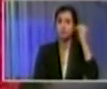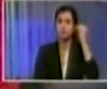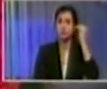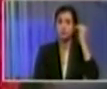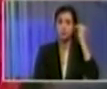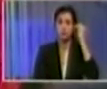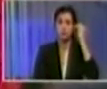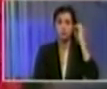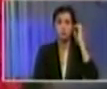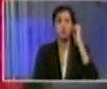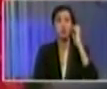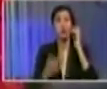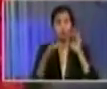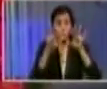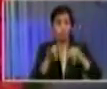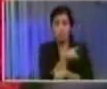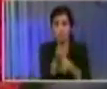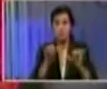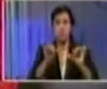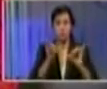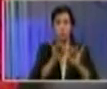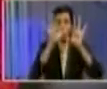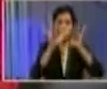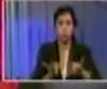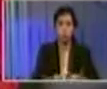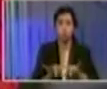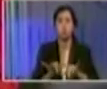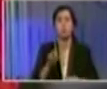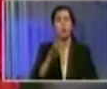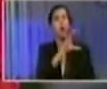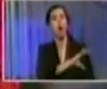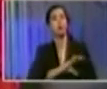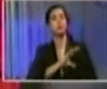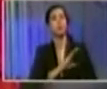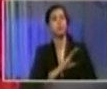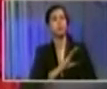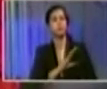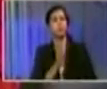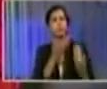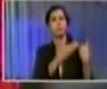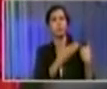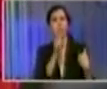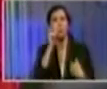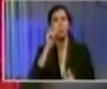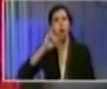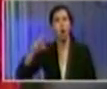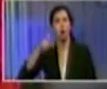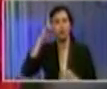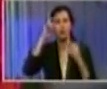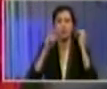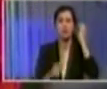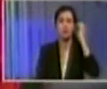ha surgido, redactado por ustedes y por la comisión presidida por el compañero Jorge Arriaza,